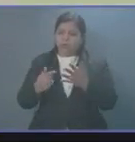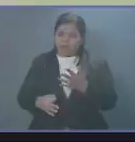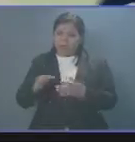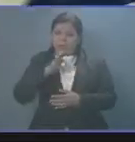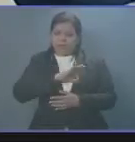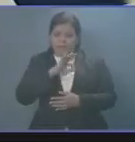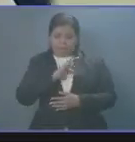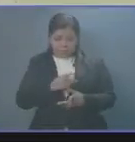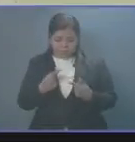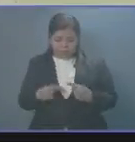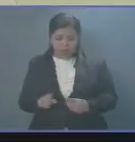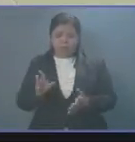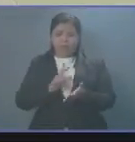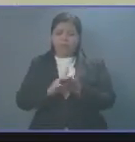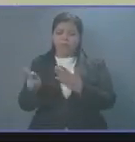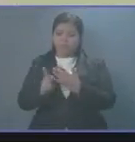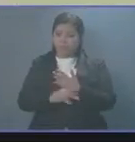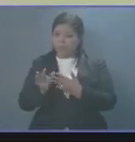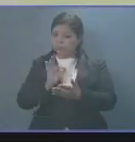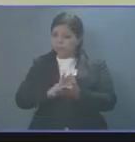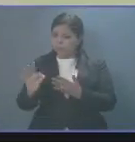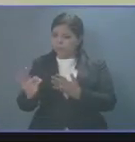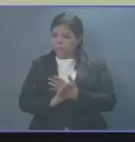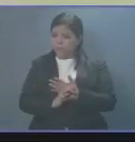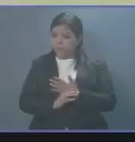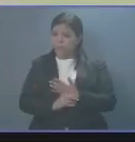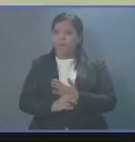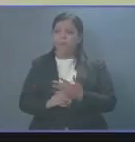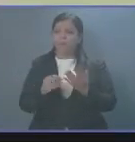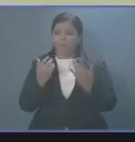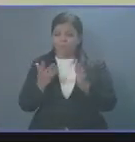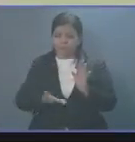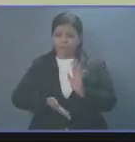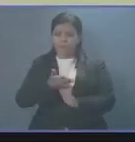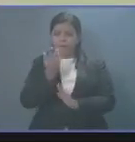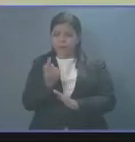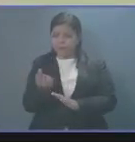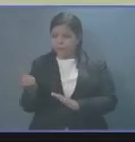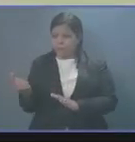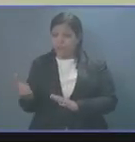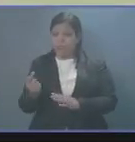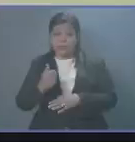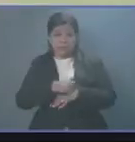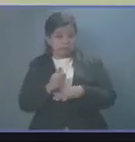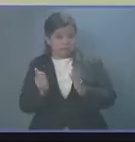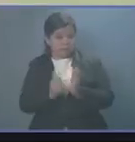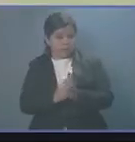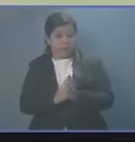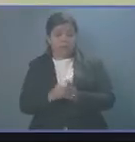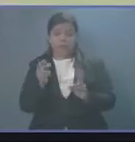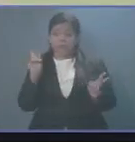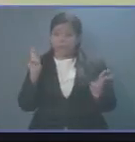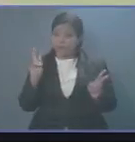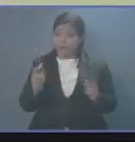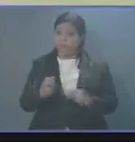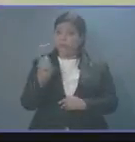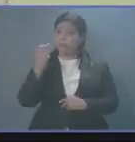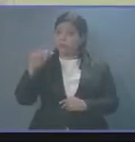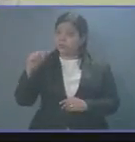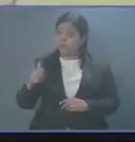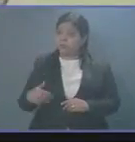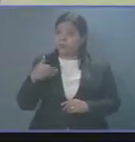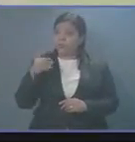creación y la continuidad de programas y proyectos para la juventud, sobre todo aquella más desprotegida. Dado en el Salón Azul del Palacio Legislativo, San Salvador, 12